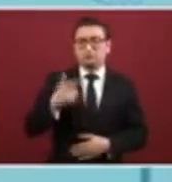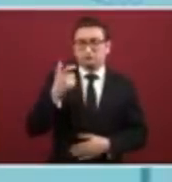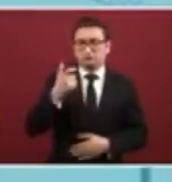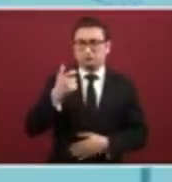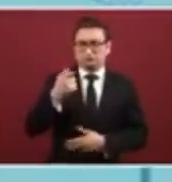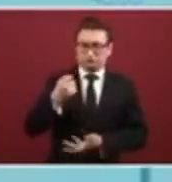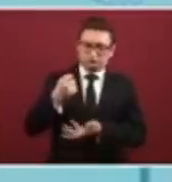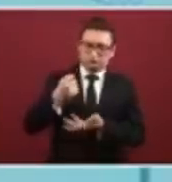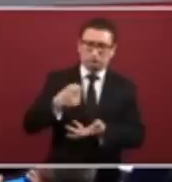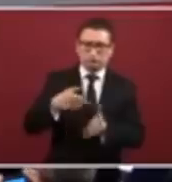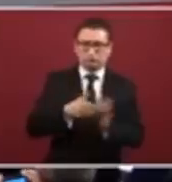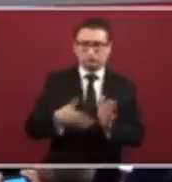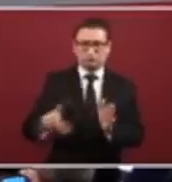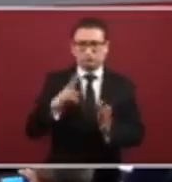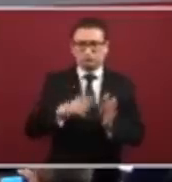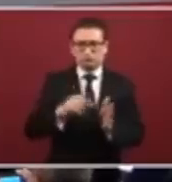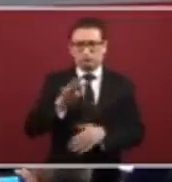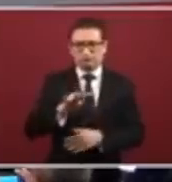año.